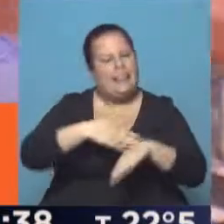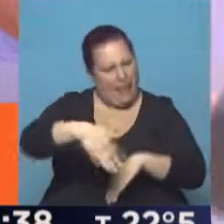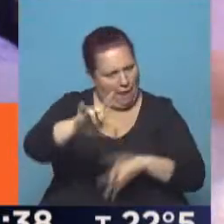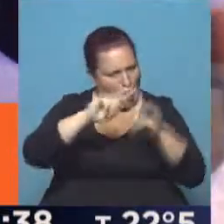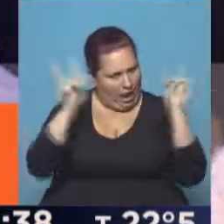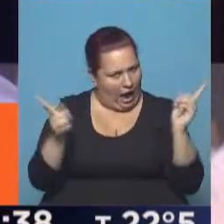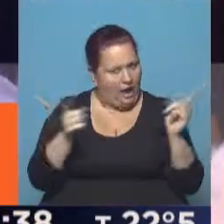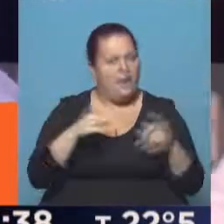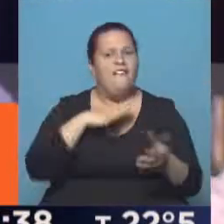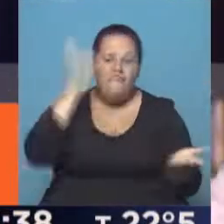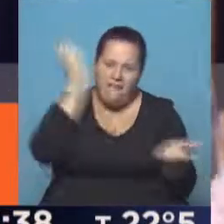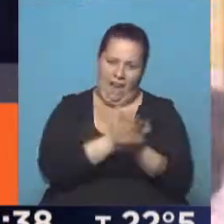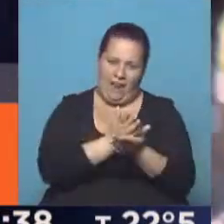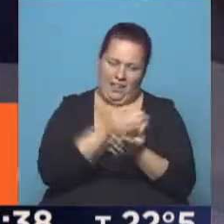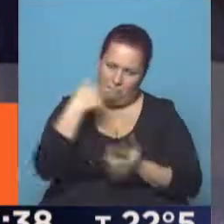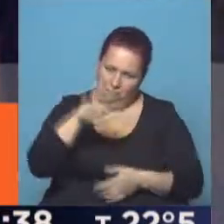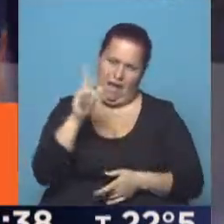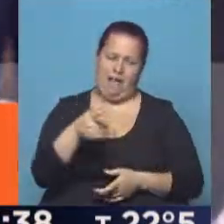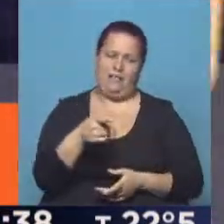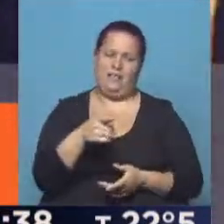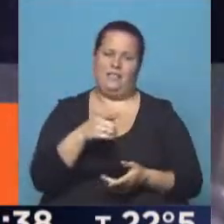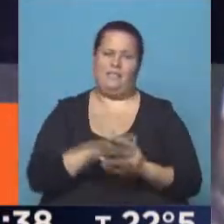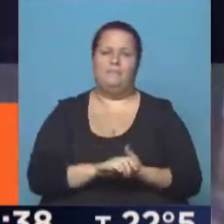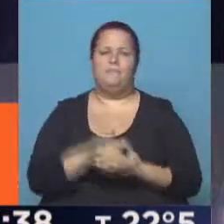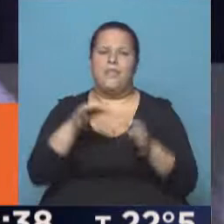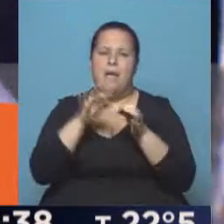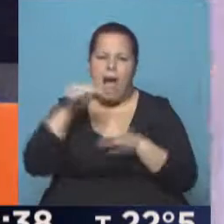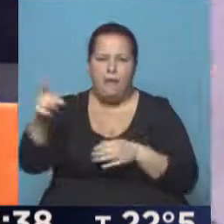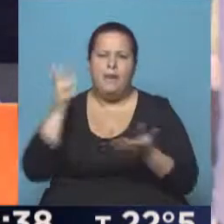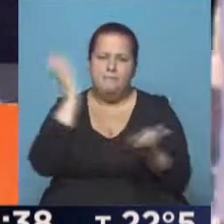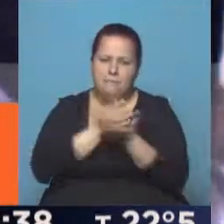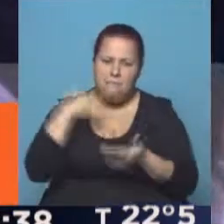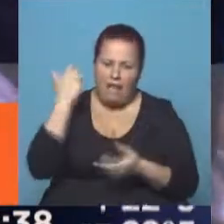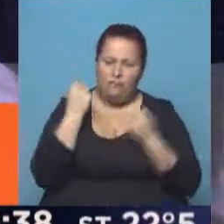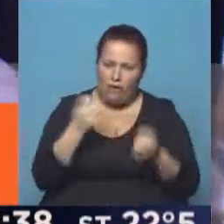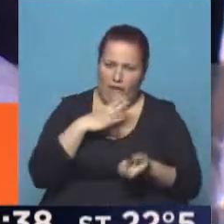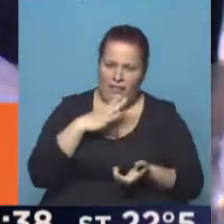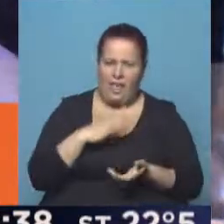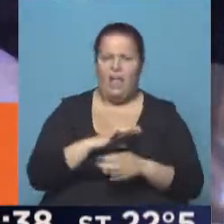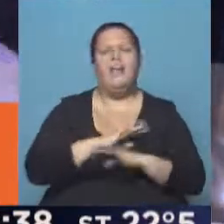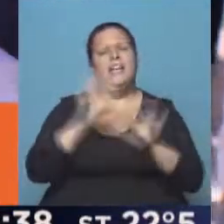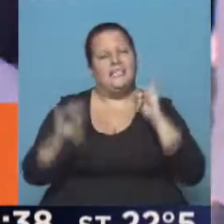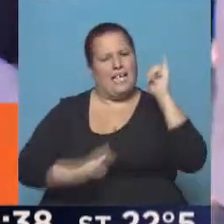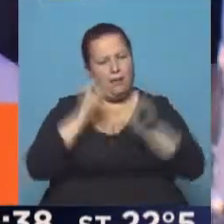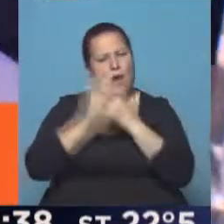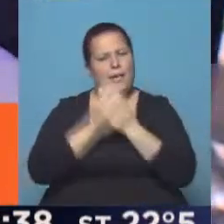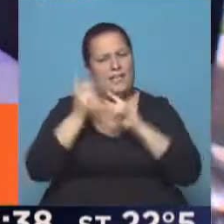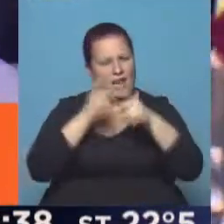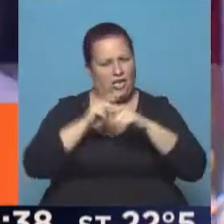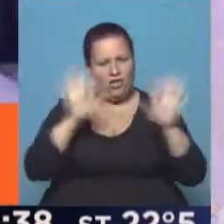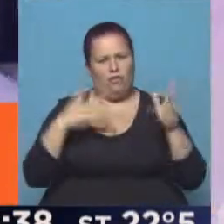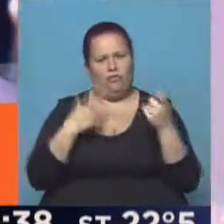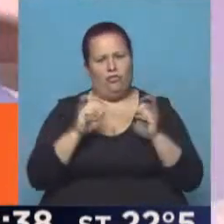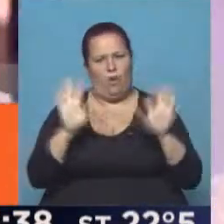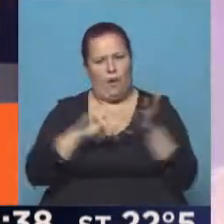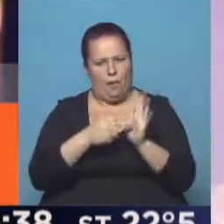porque es... ¿Falta una condena más enérgica a los ensayos británicos en Malvinas? ¿Una condena más enérgica? ¿Falta? Ya le explicó bien la canciller el tema, así que